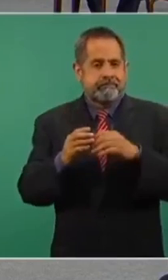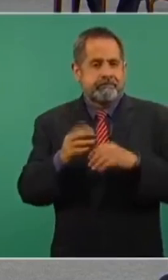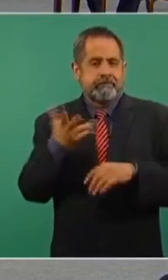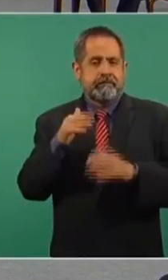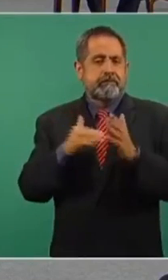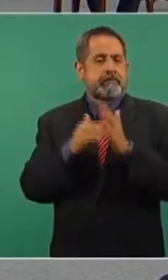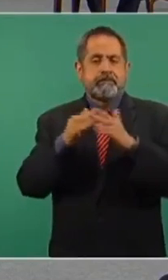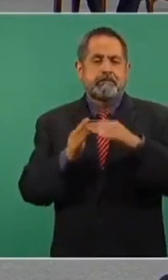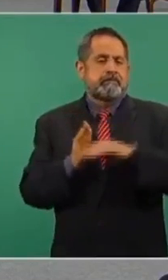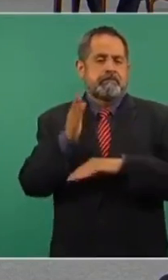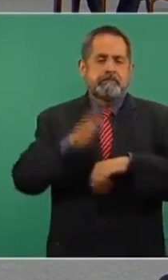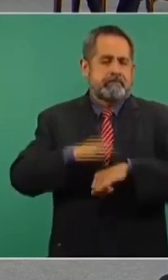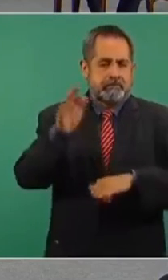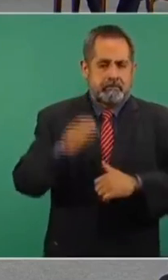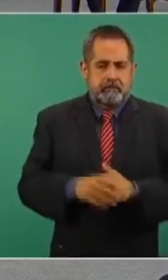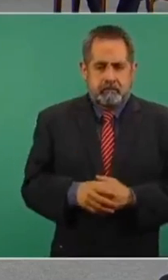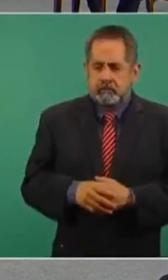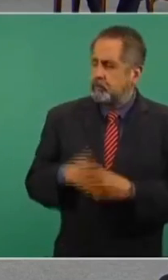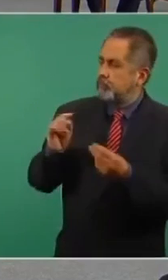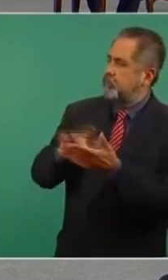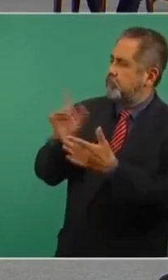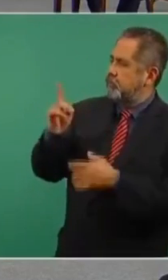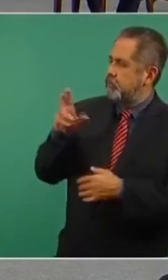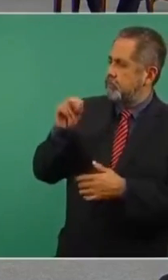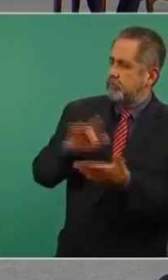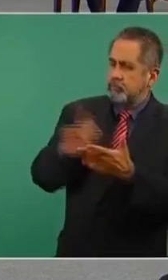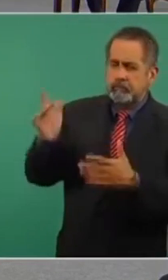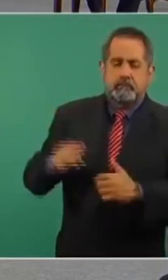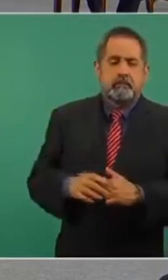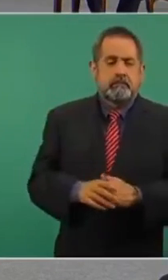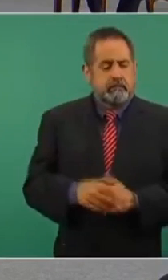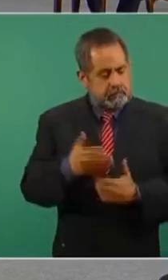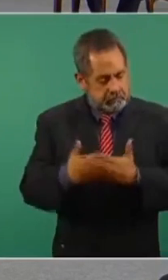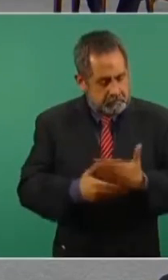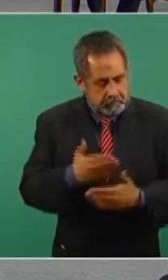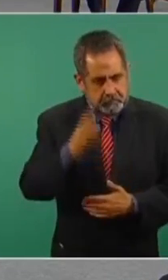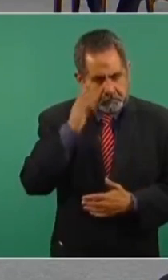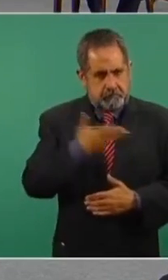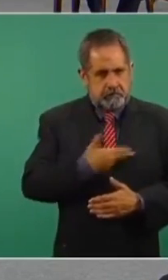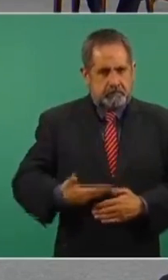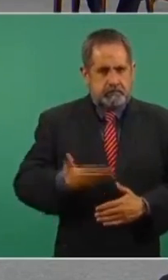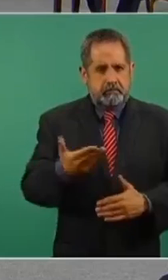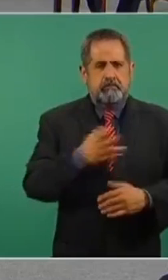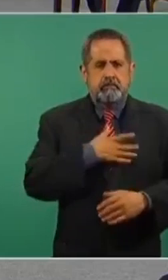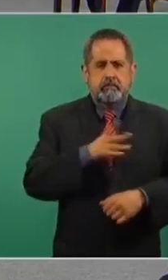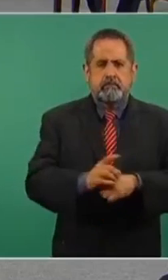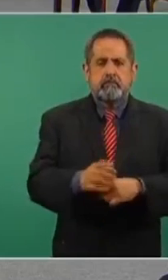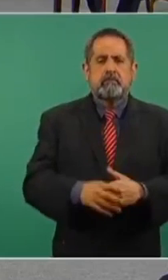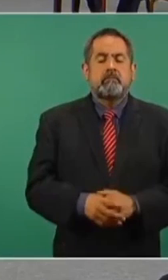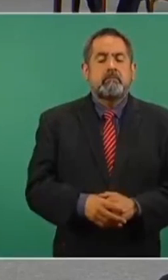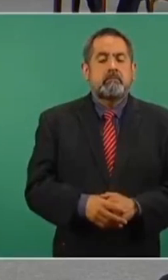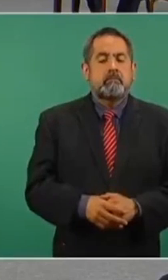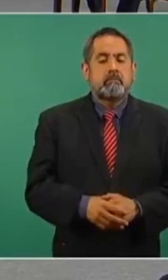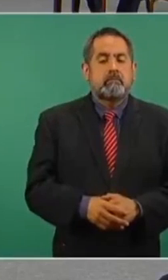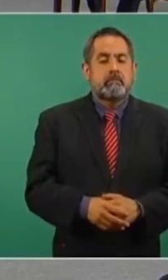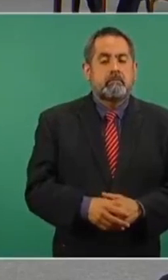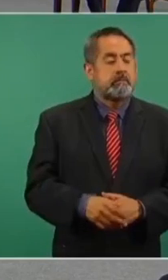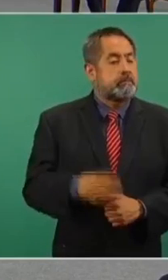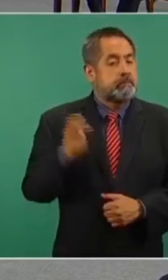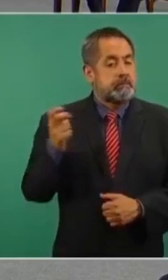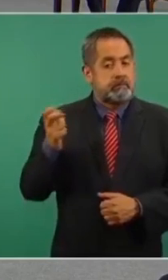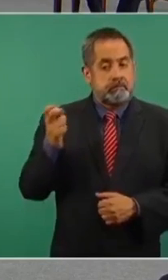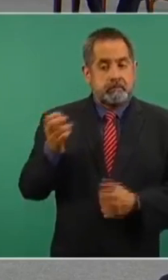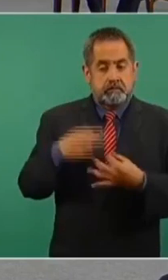señor presidente. Muchas gracias, Pedro. Muchas gracias. A la orden, señor. Buen día. Esto es muy